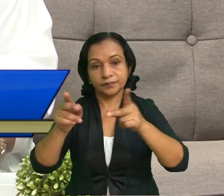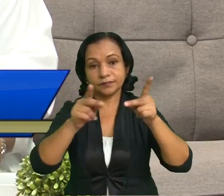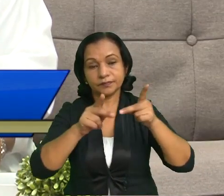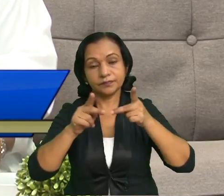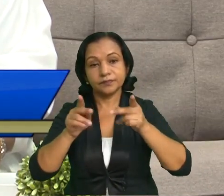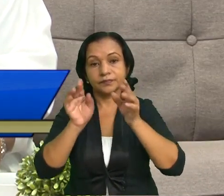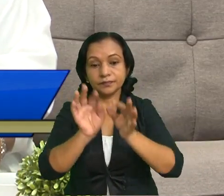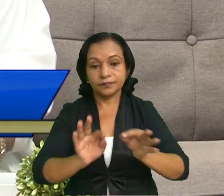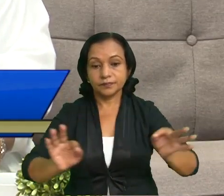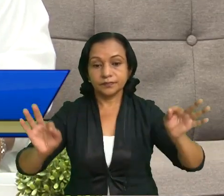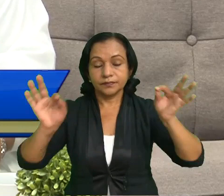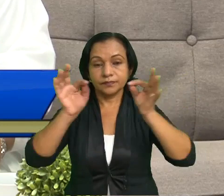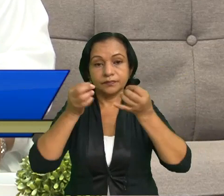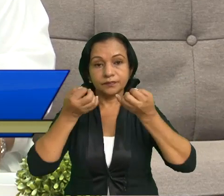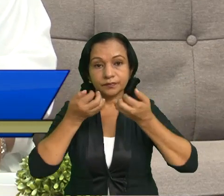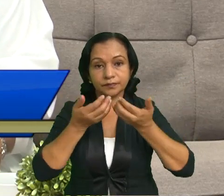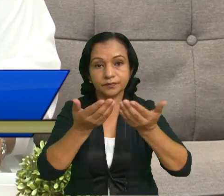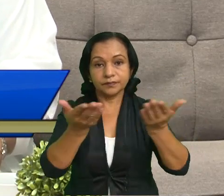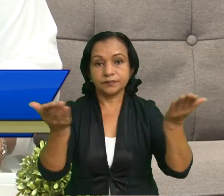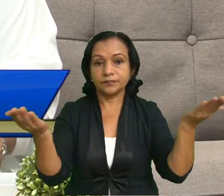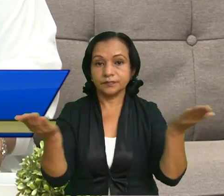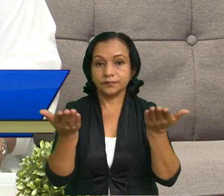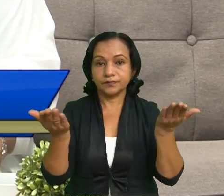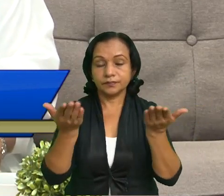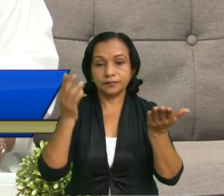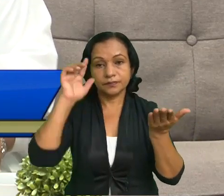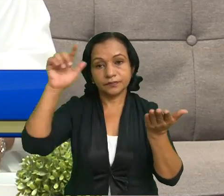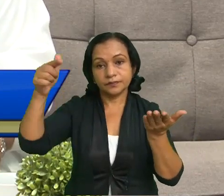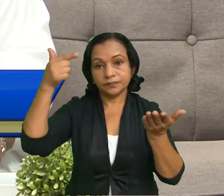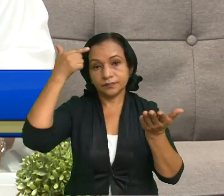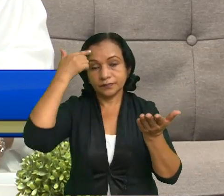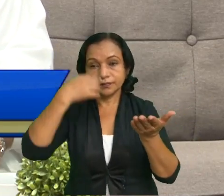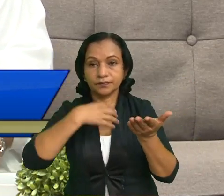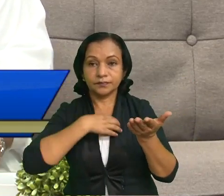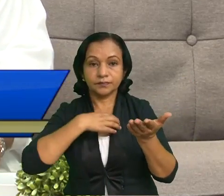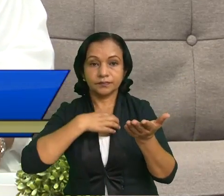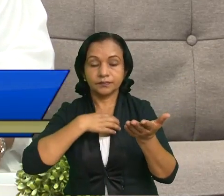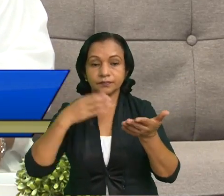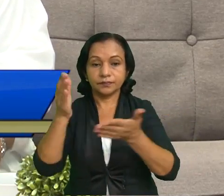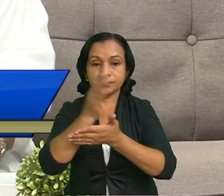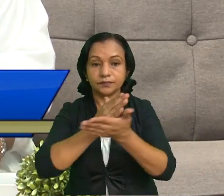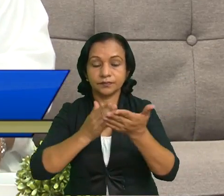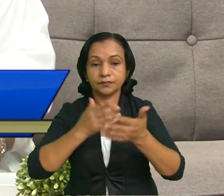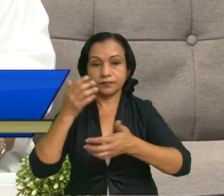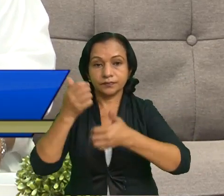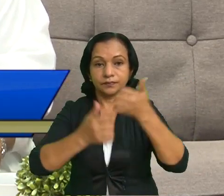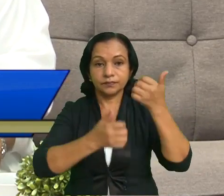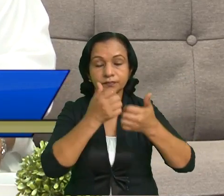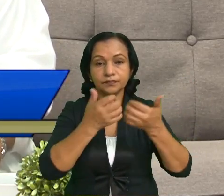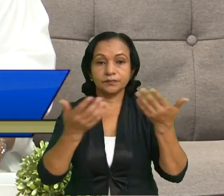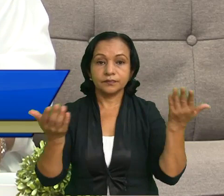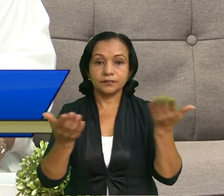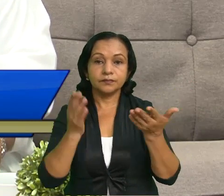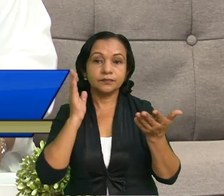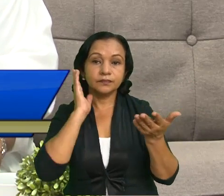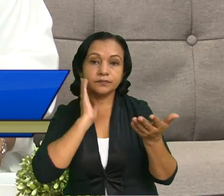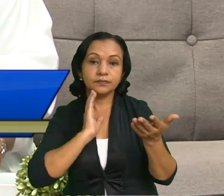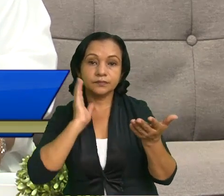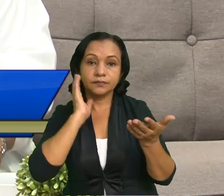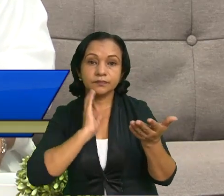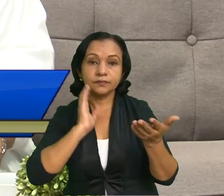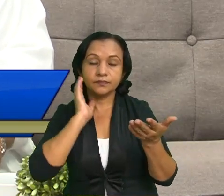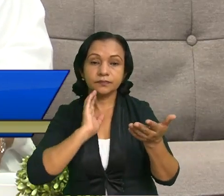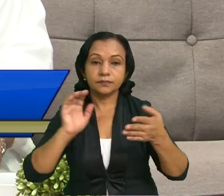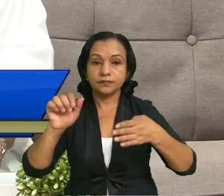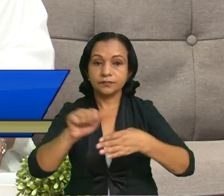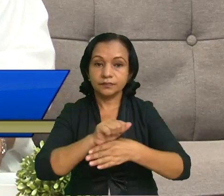importante que evidencia no la fortaleza de como nuestro gobierno se prepara ante situaciones de desastres como las experiencias vividas y todas esas